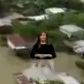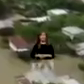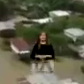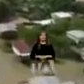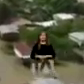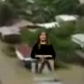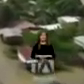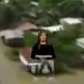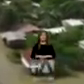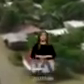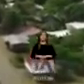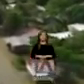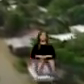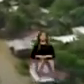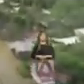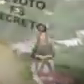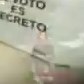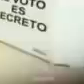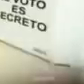Soto, 24 horas.